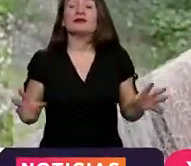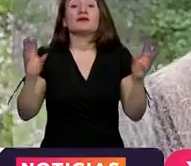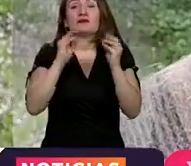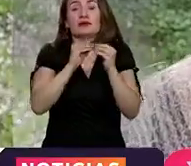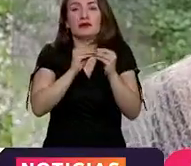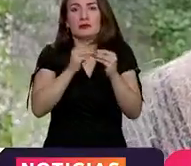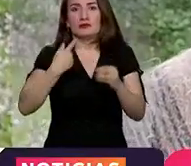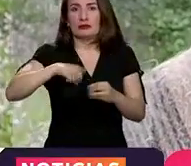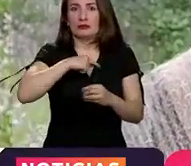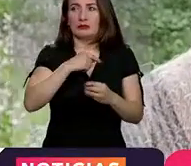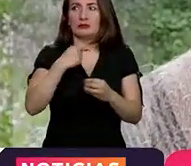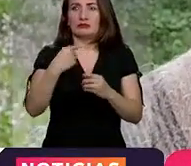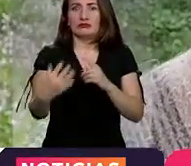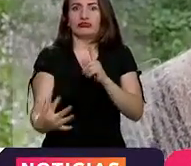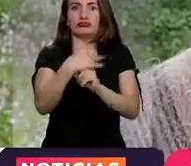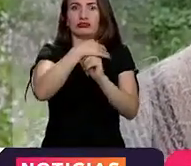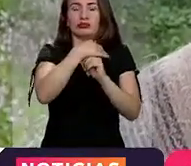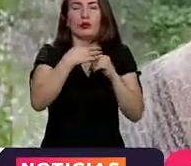también expuestos